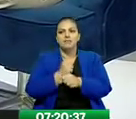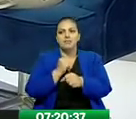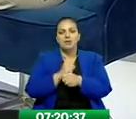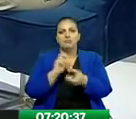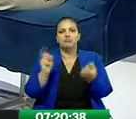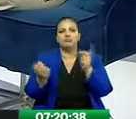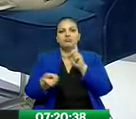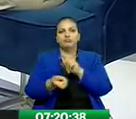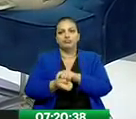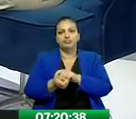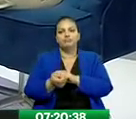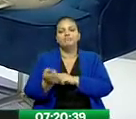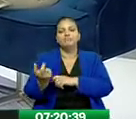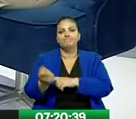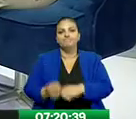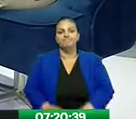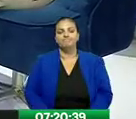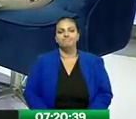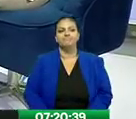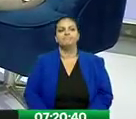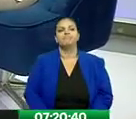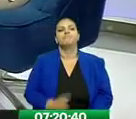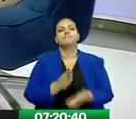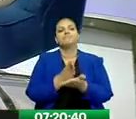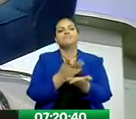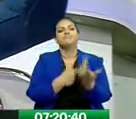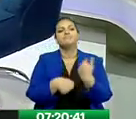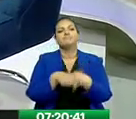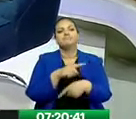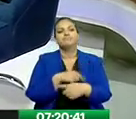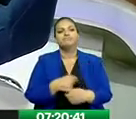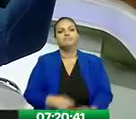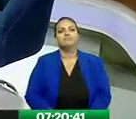enseguida regresamos con mucho más desde la noticia Primera Emisión.